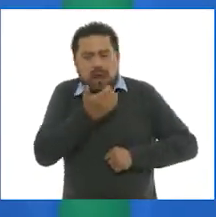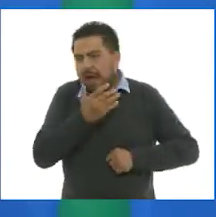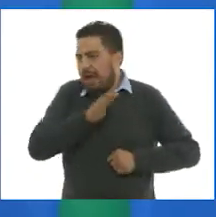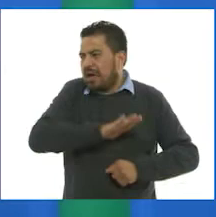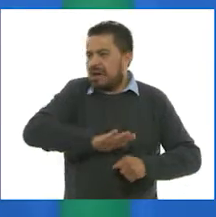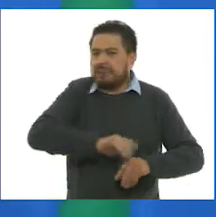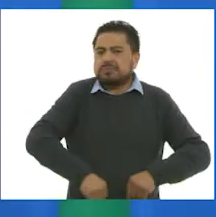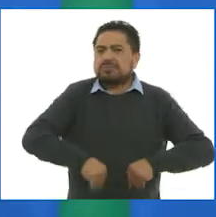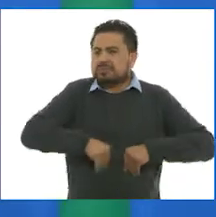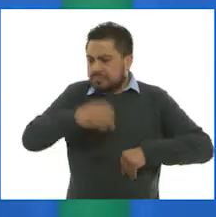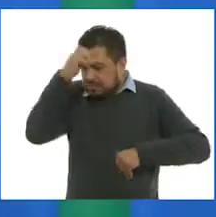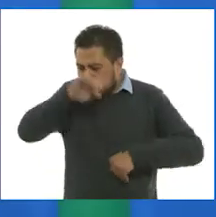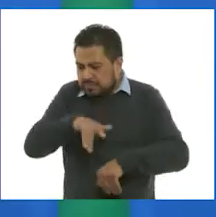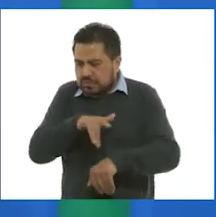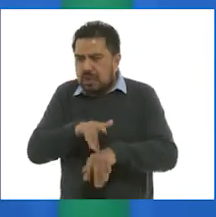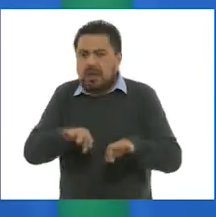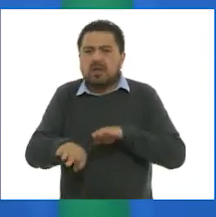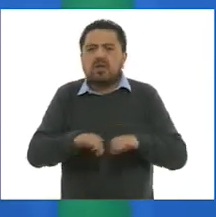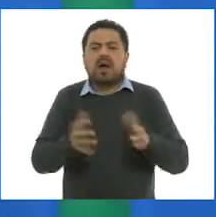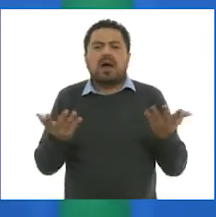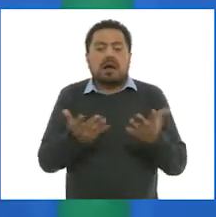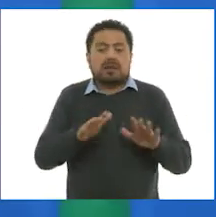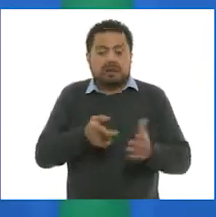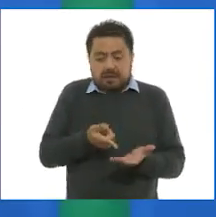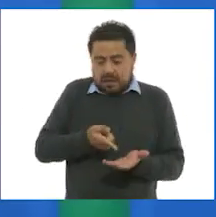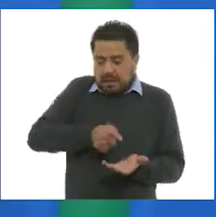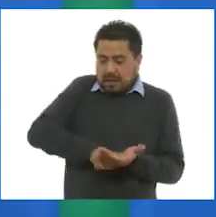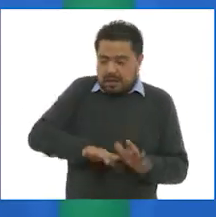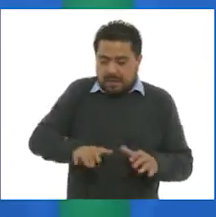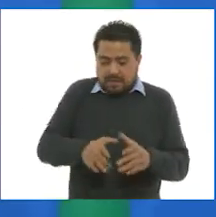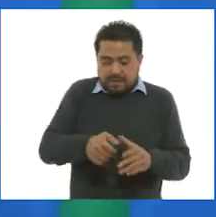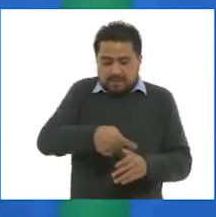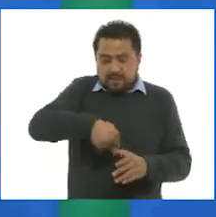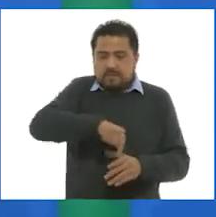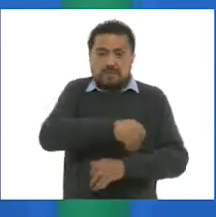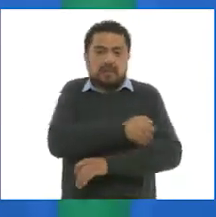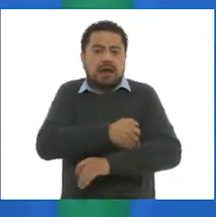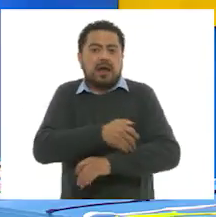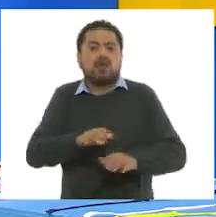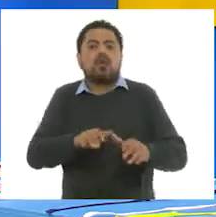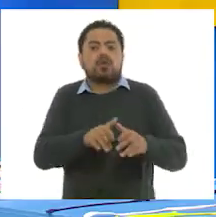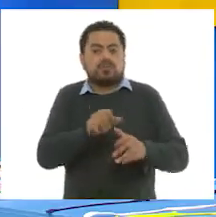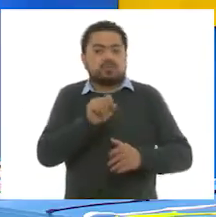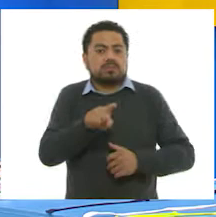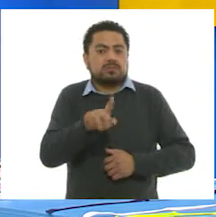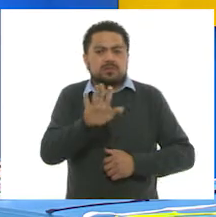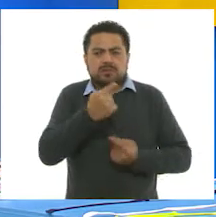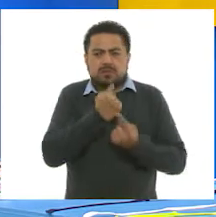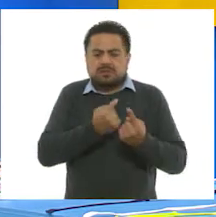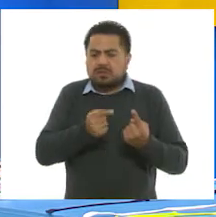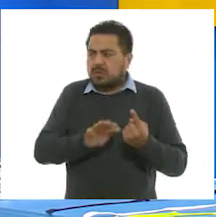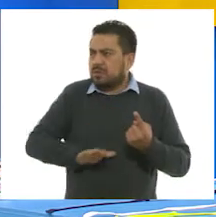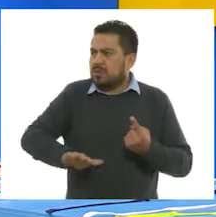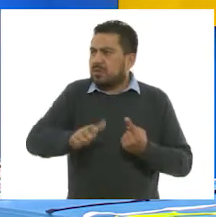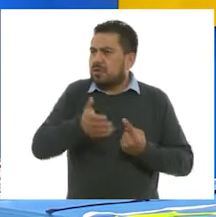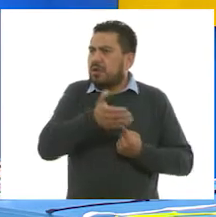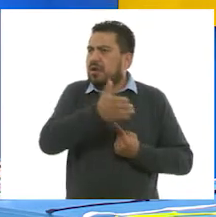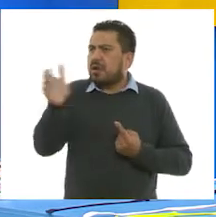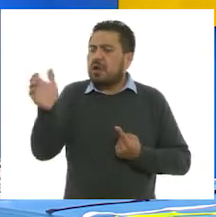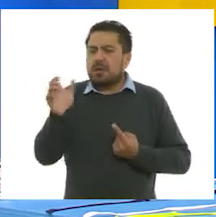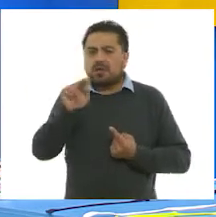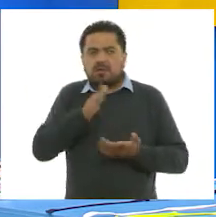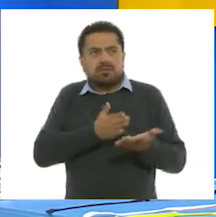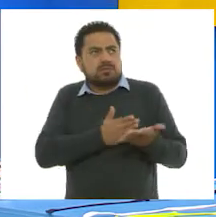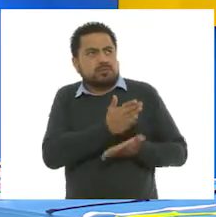decir, a través del trabajo que realizaban al interior de su familia y de su comunidad. Los niños y las niñas campesinos no iban